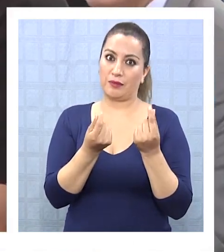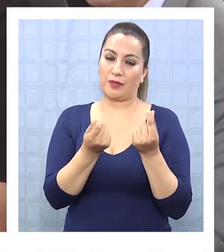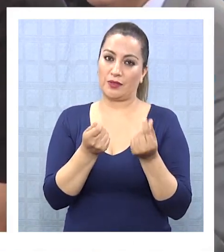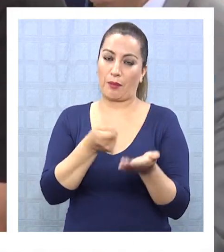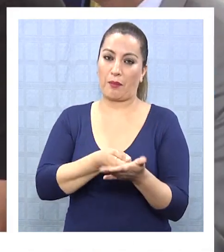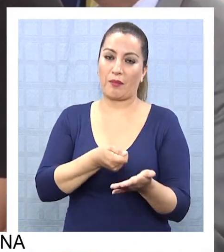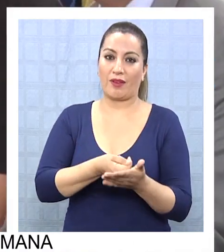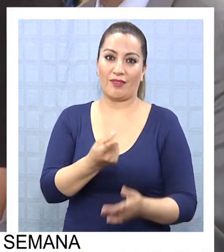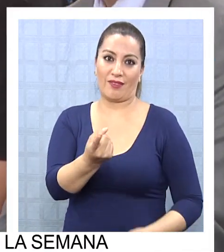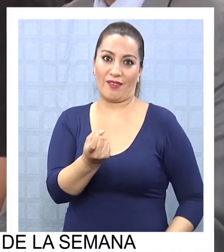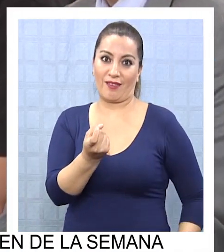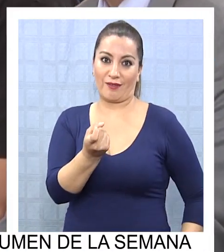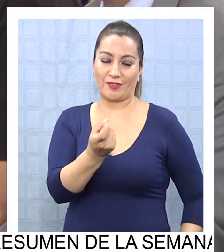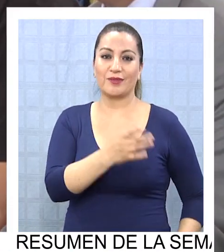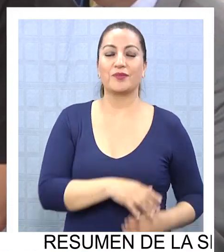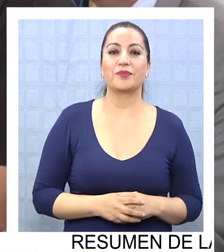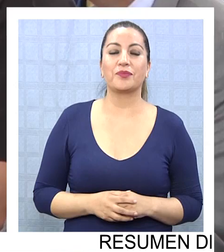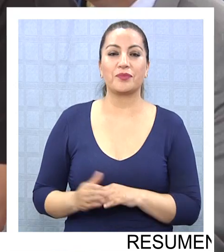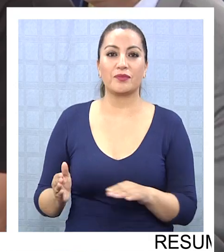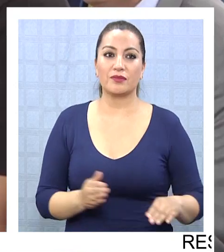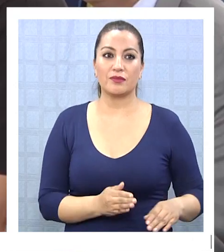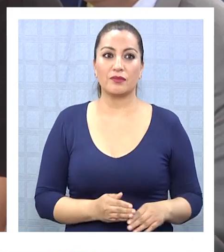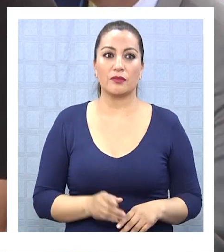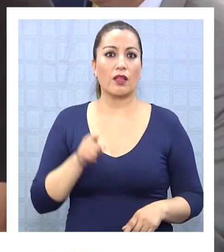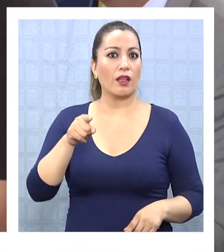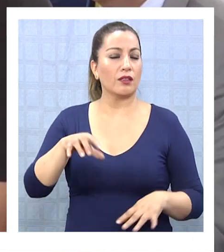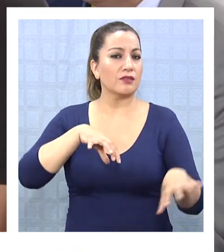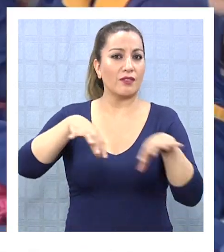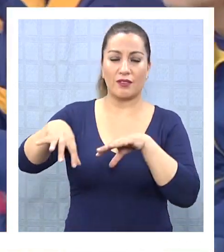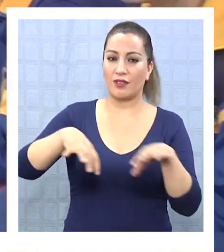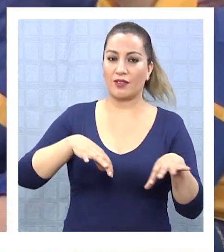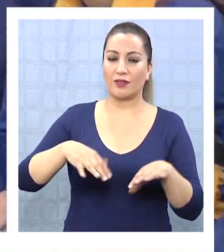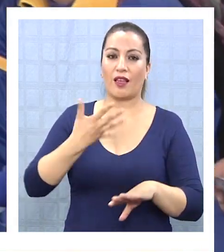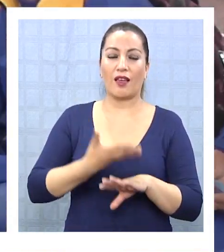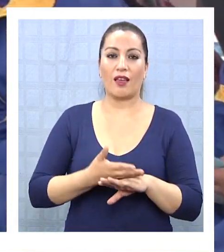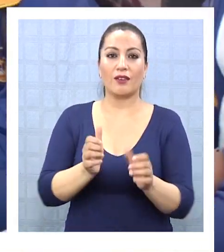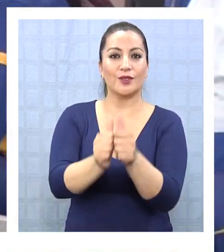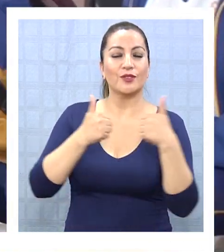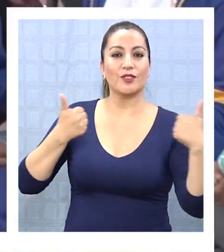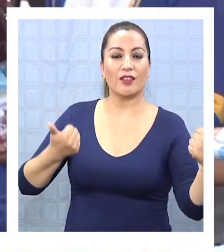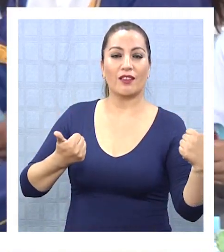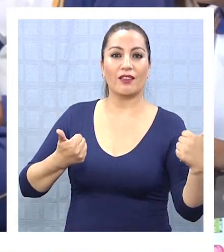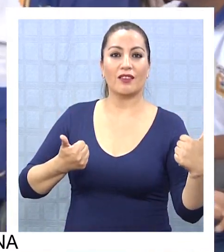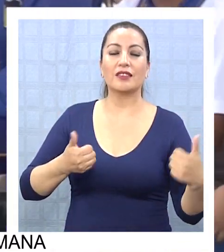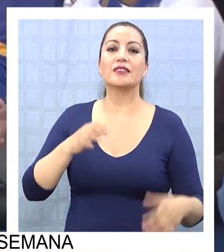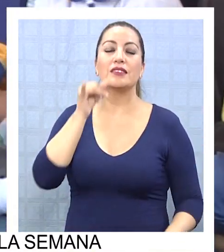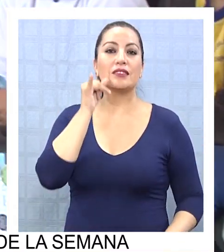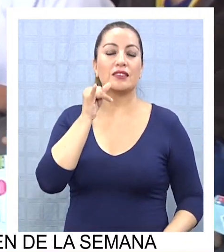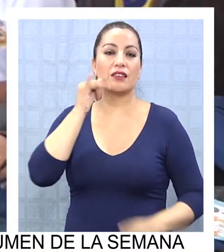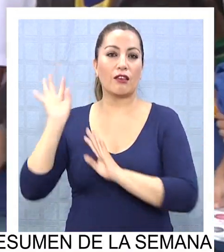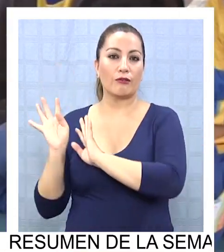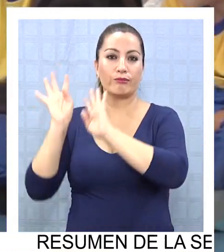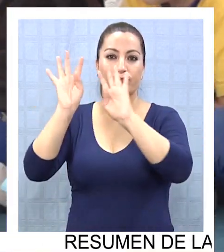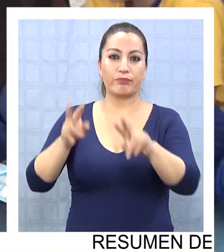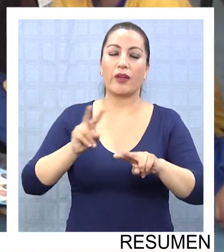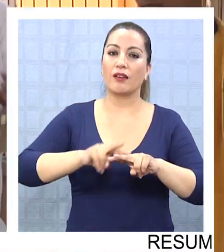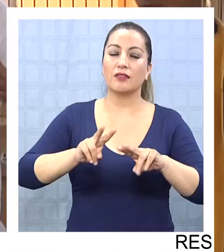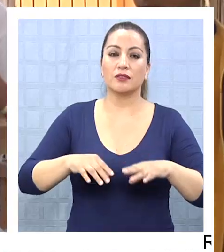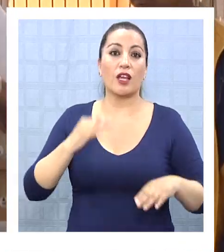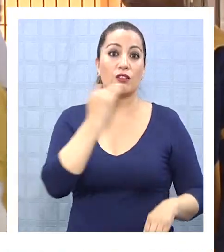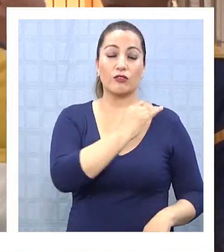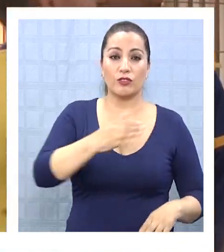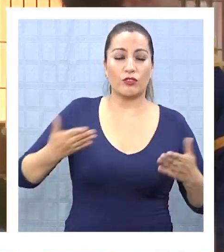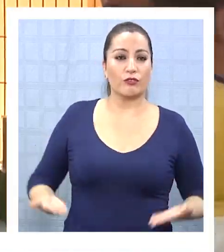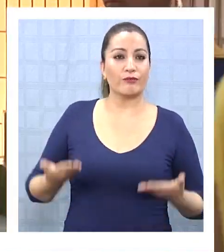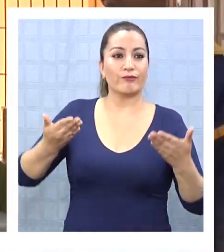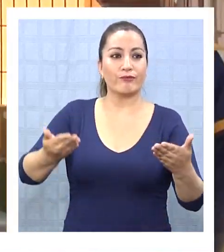energía. La jornada contó con la presencia de autoridades regionales y comunales, quienes hicieron entrega a los niños de un kit energético